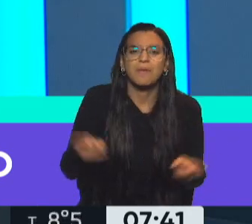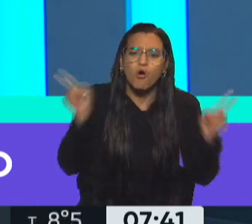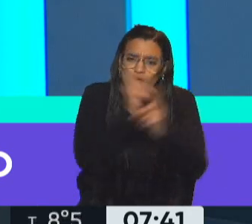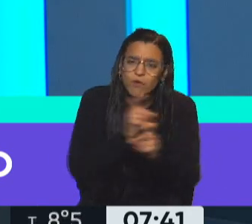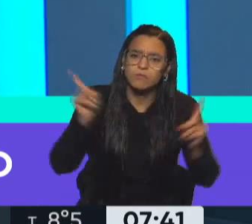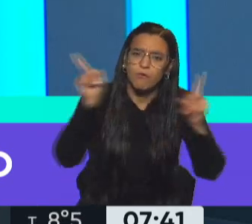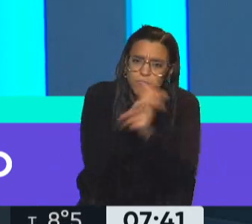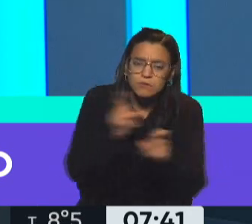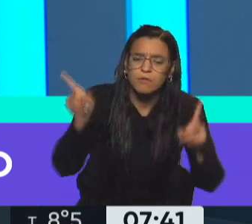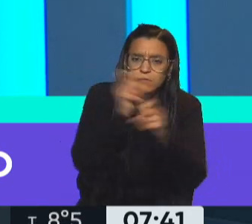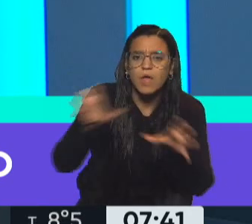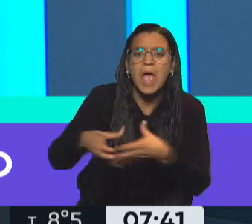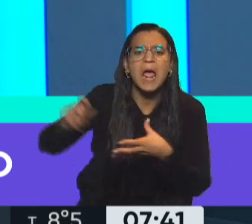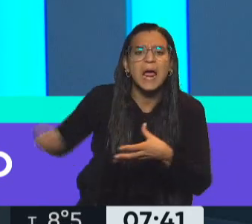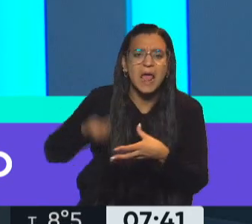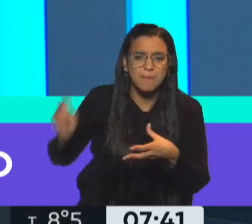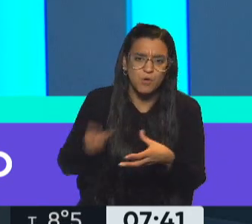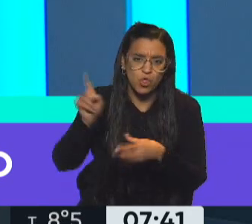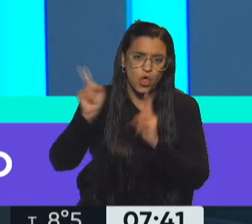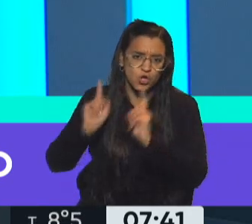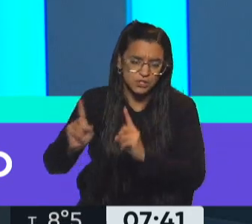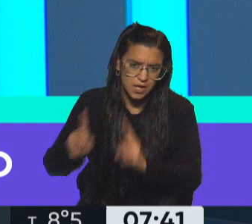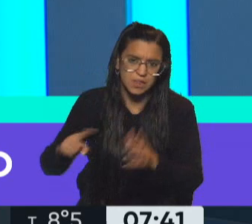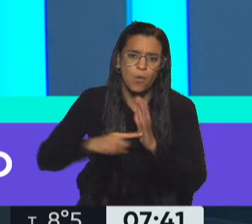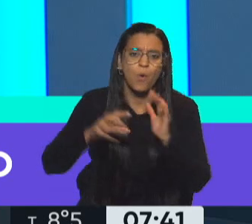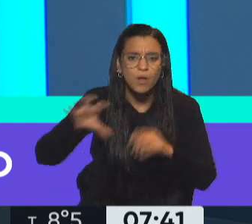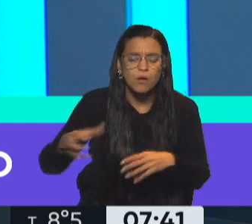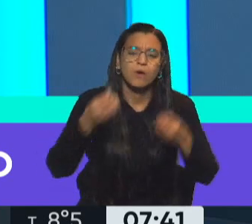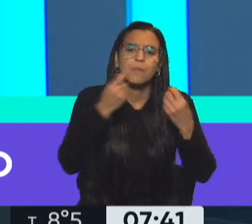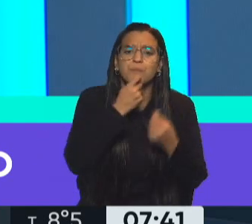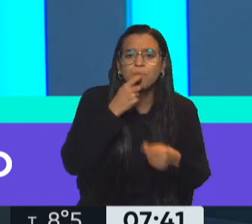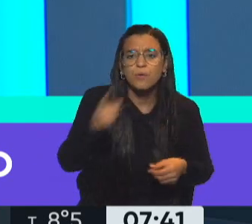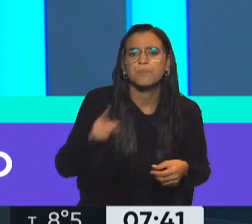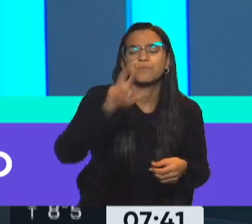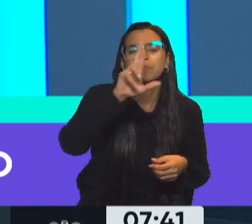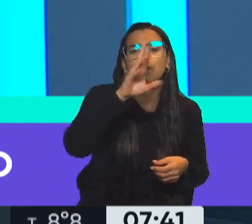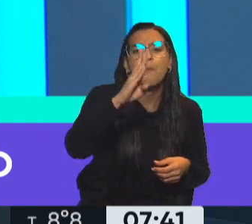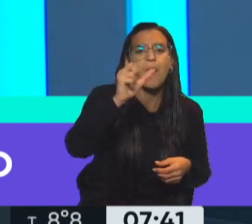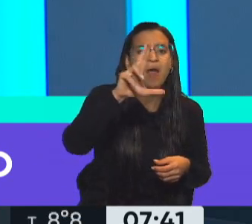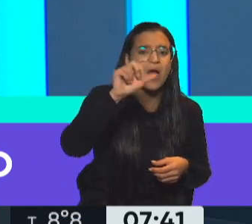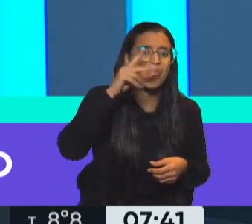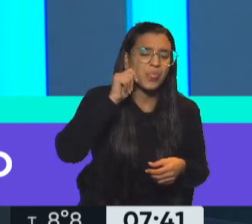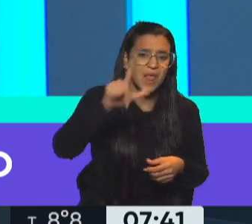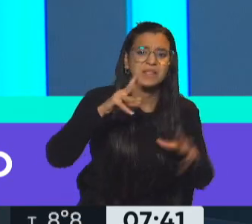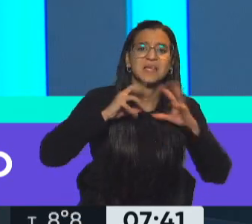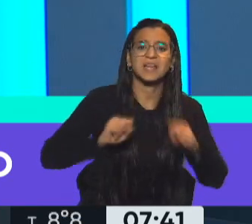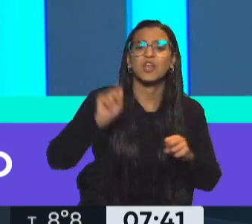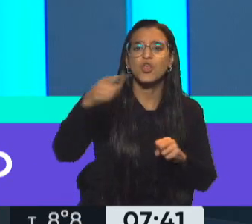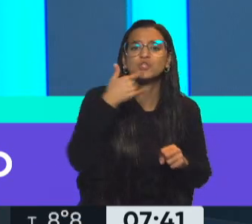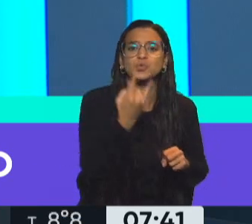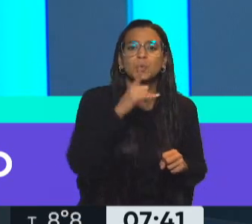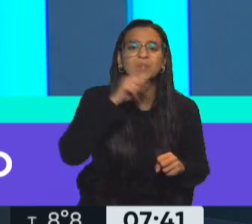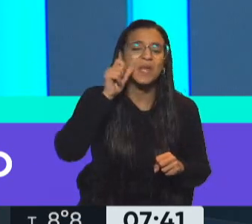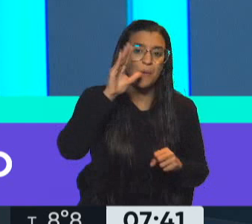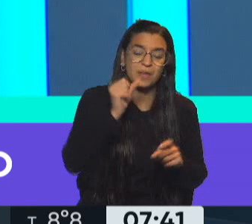que hubo con los gremios docentes bonaerenses y los ataques, por ejemplo, a Roberto Baradel, el secretario general del SUTEBA, y el